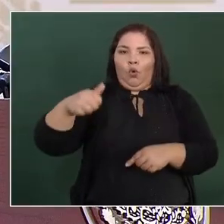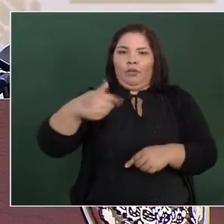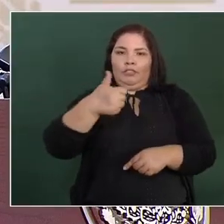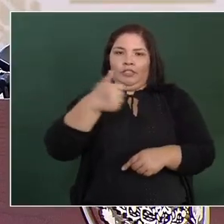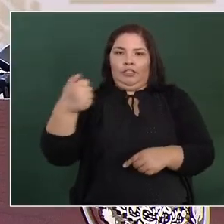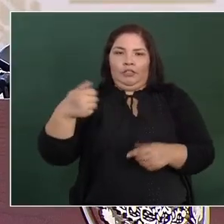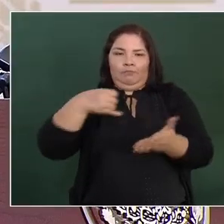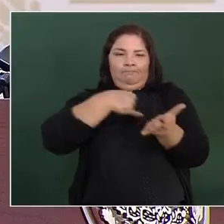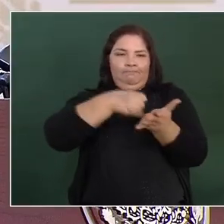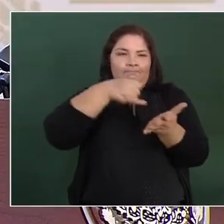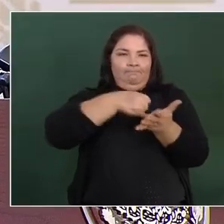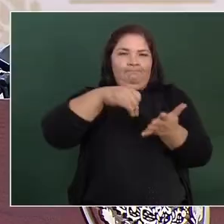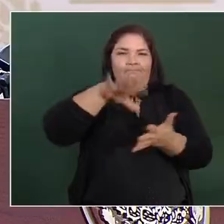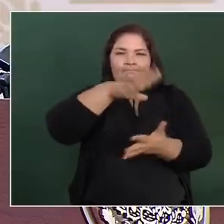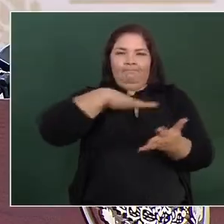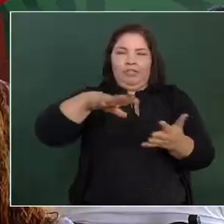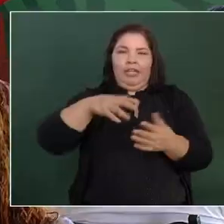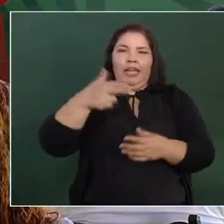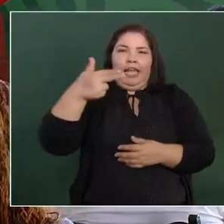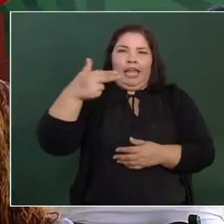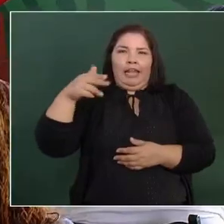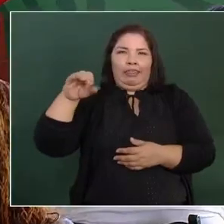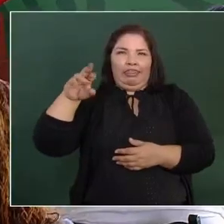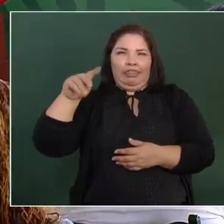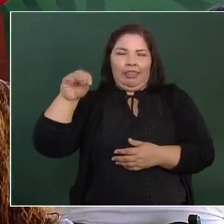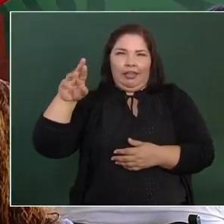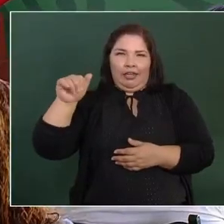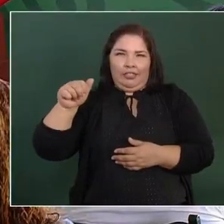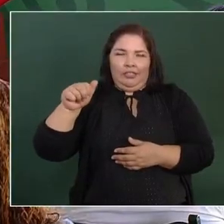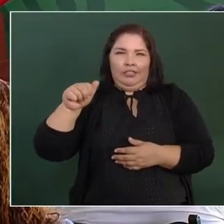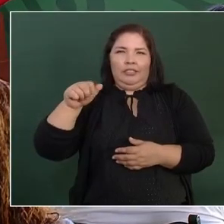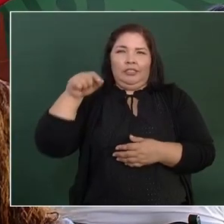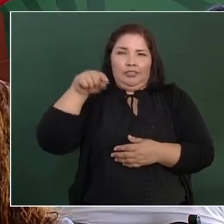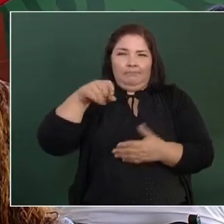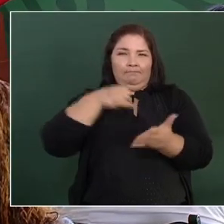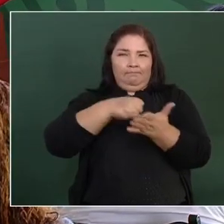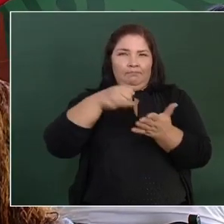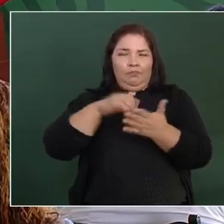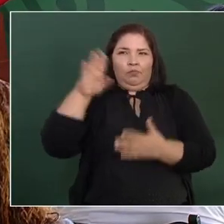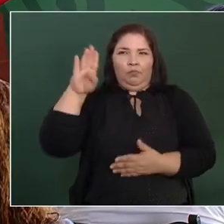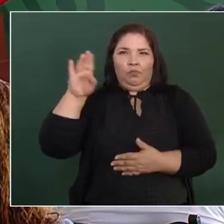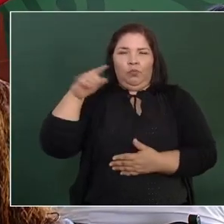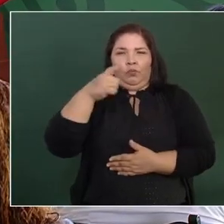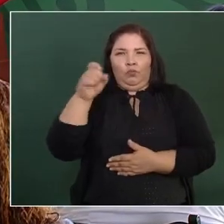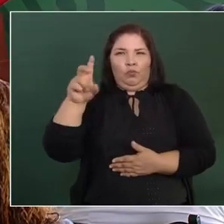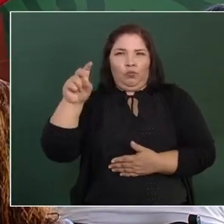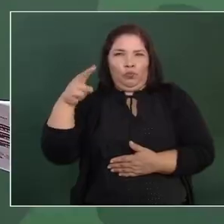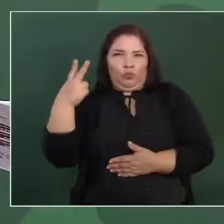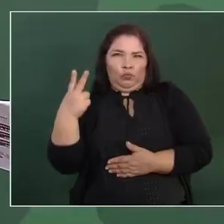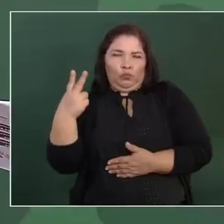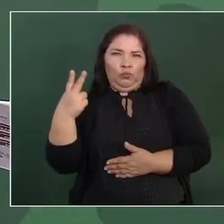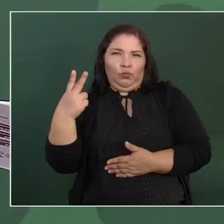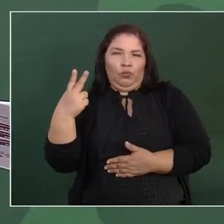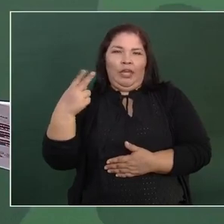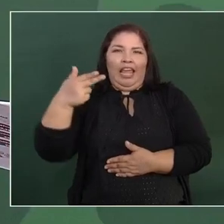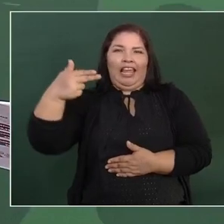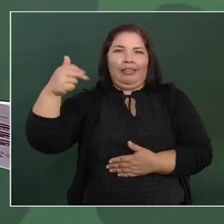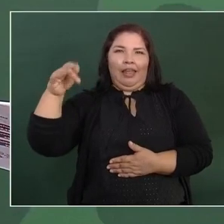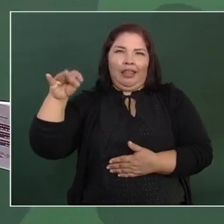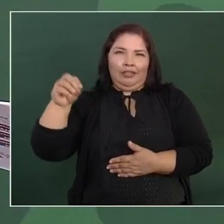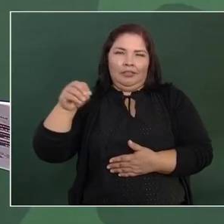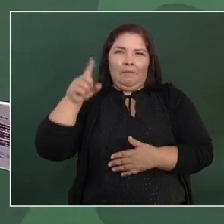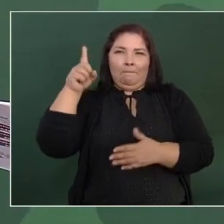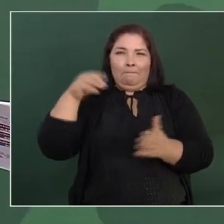11.655 plantíos. Hectáreas de sembrado de marihuana, 132 hectáreas en noviembre